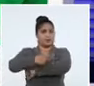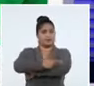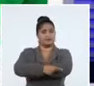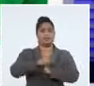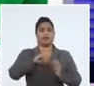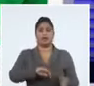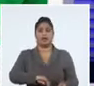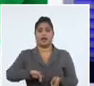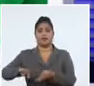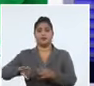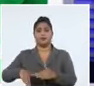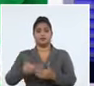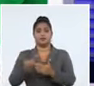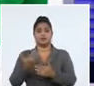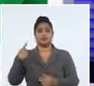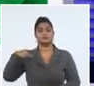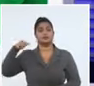se dieron